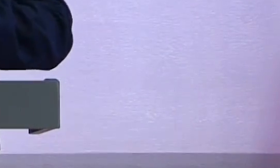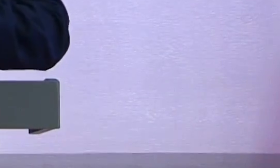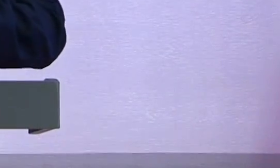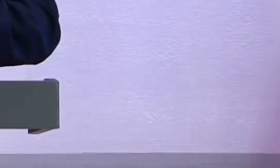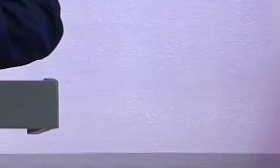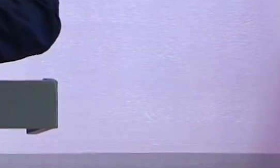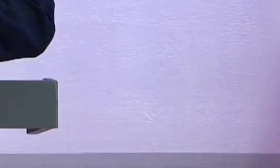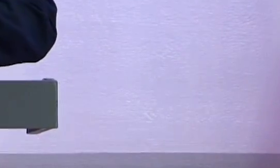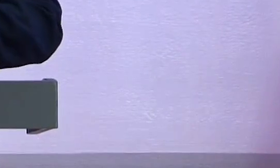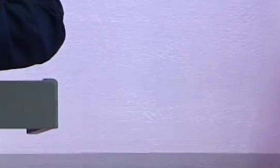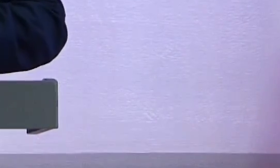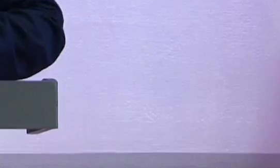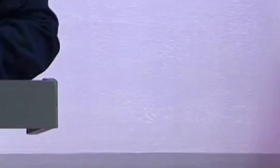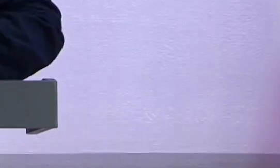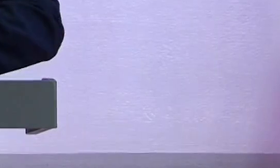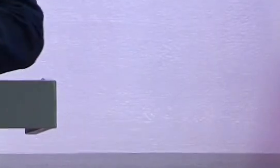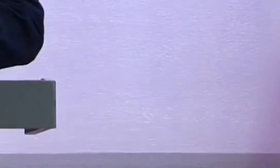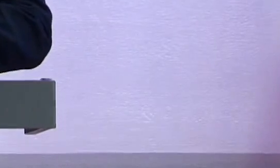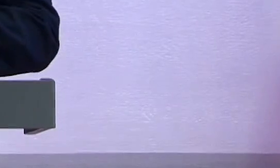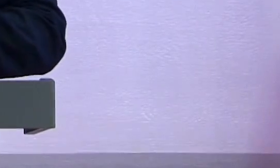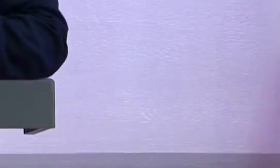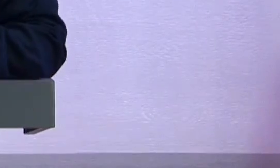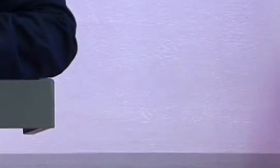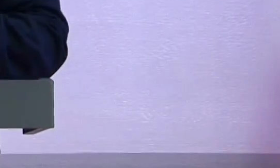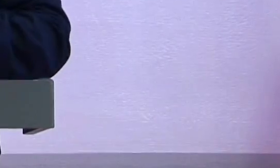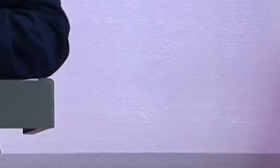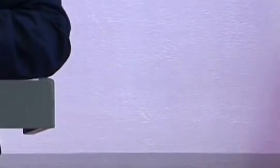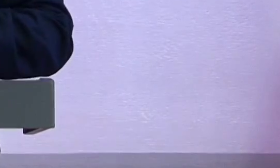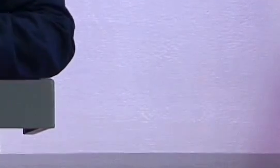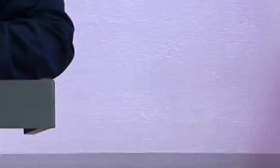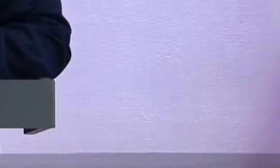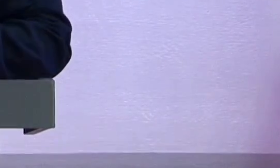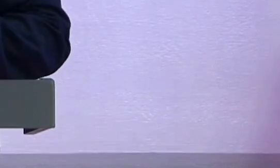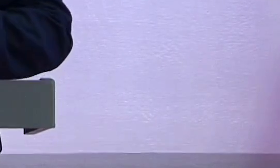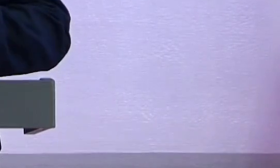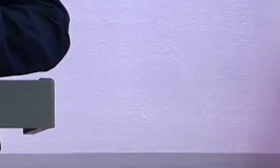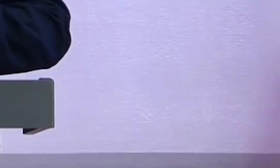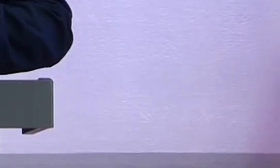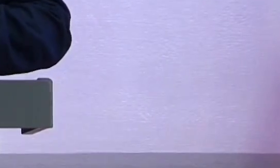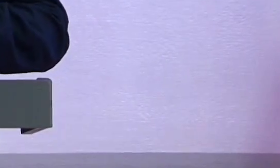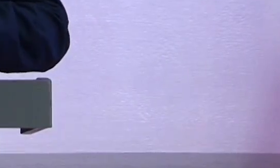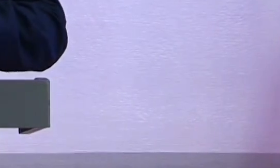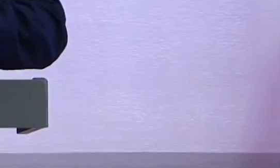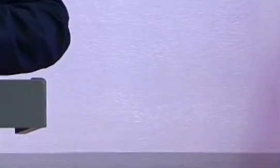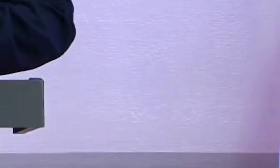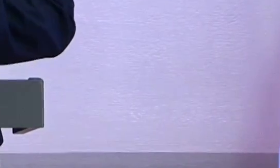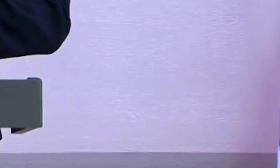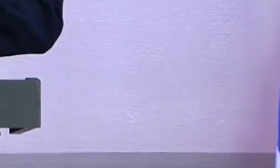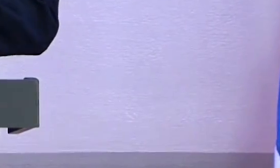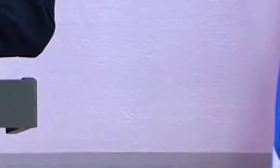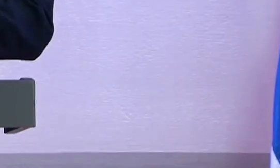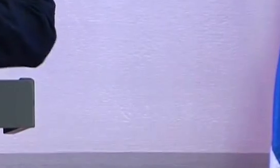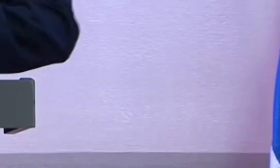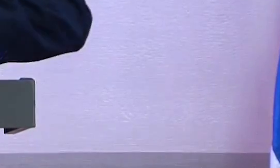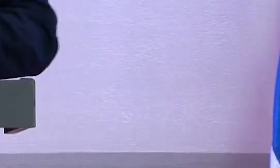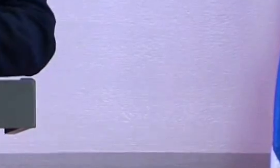televidentes para nuestros hermanos suplico tu espíritu santo que inspiren mis labios a alimentar a tus ovejas no importando su religión no